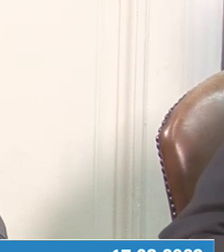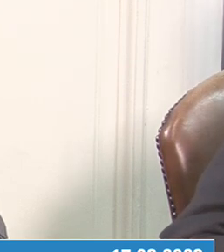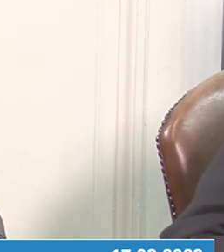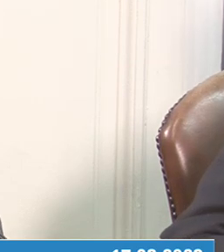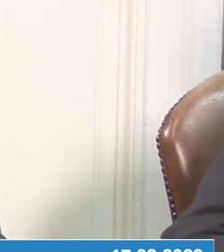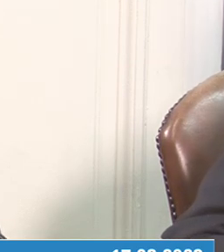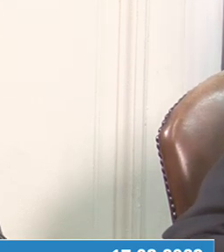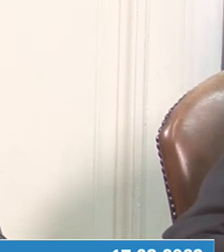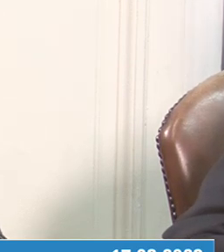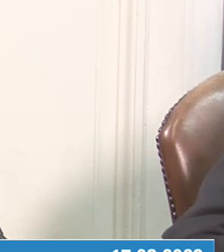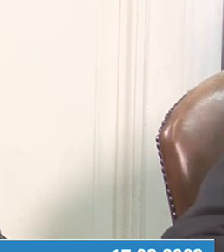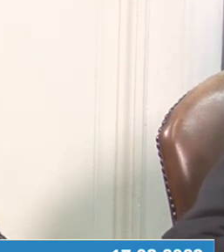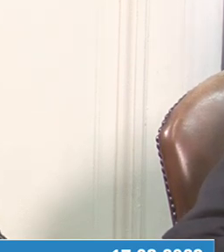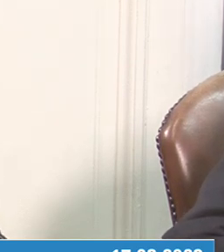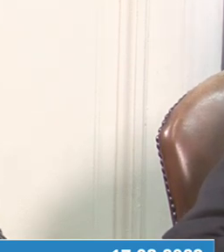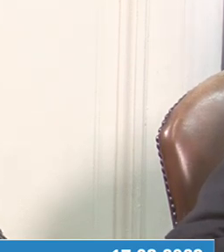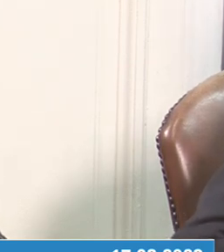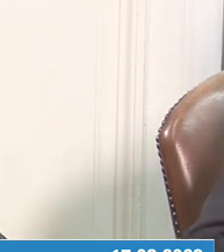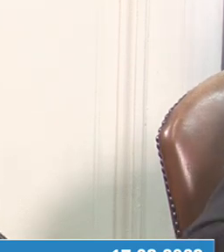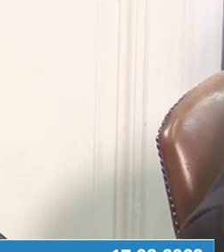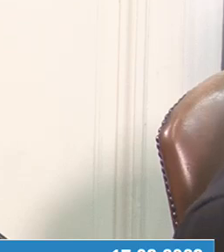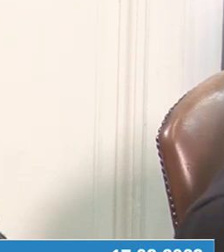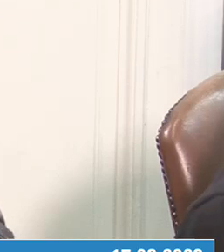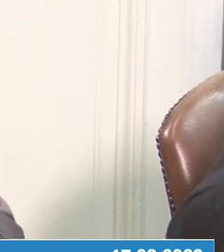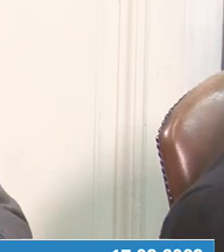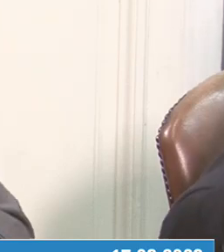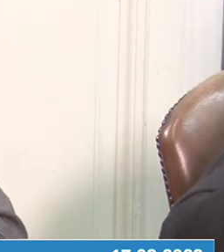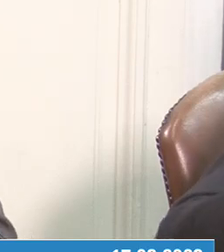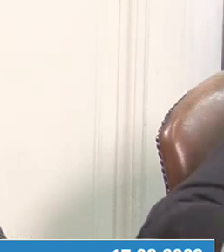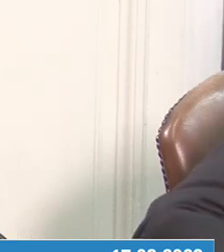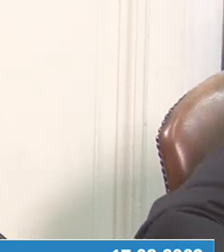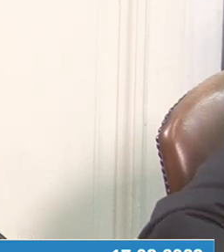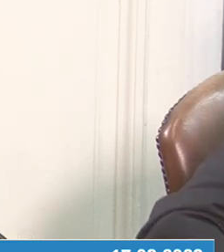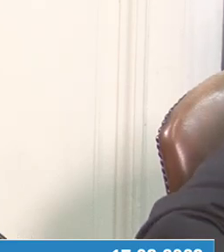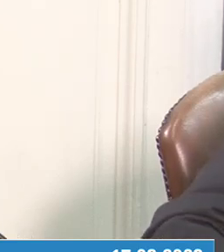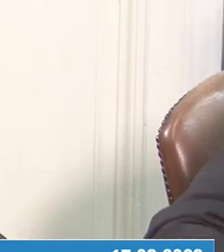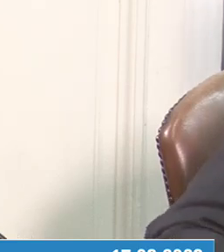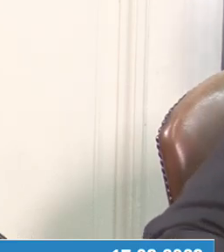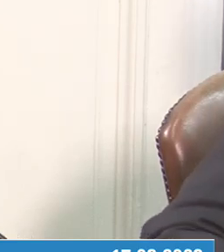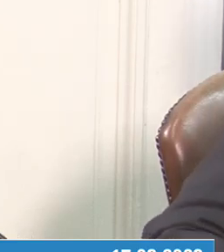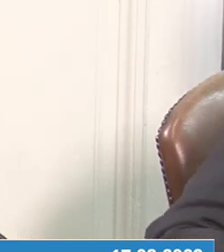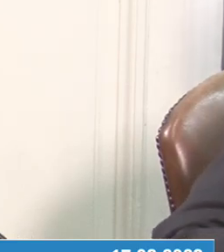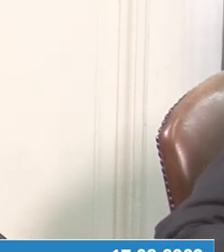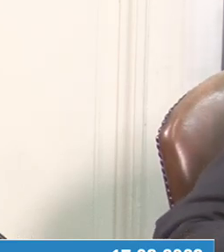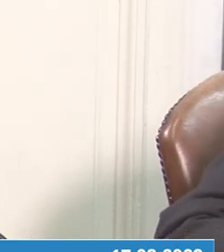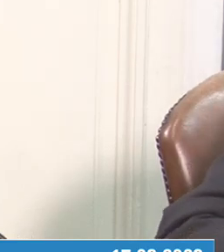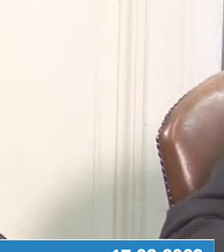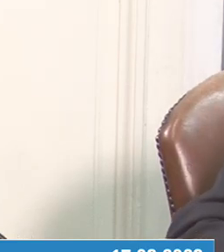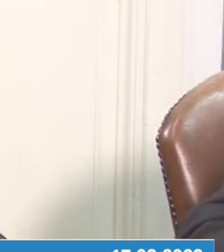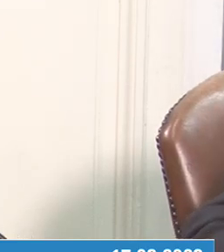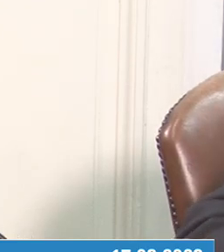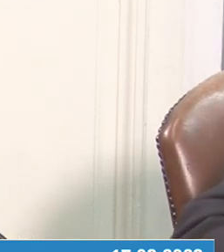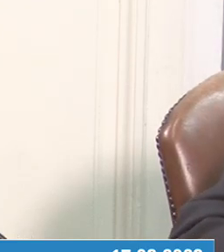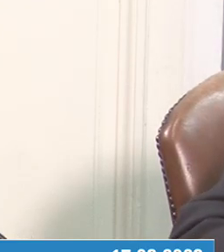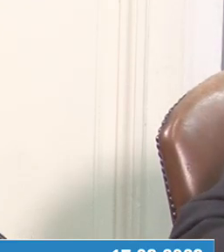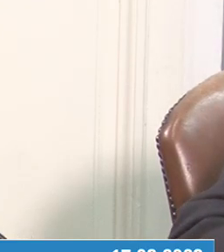dogmática y de principios que están en la parte orgánica de nuestro texto fundamental.